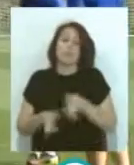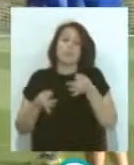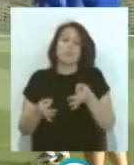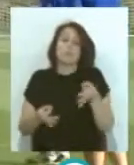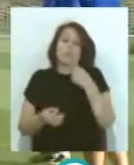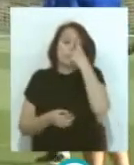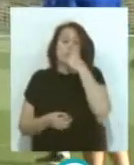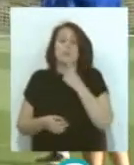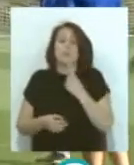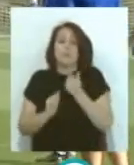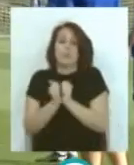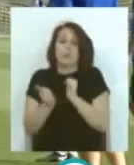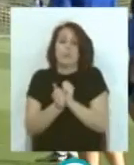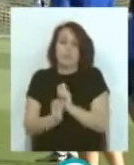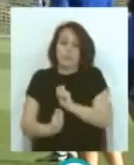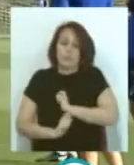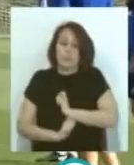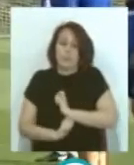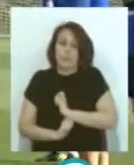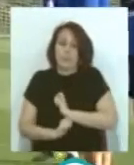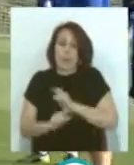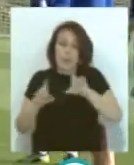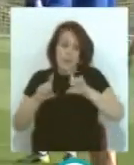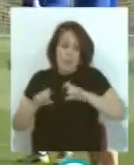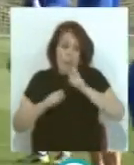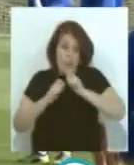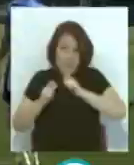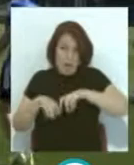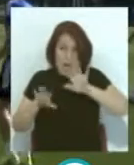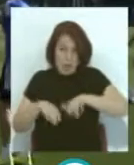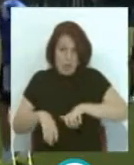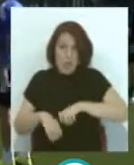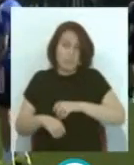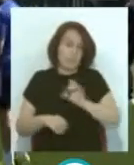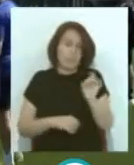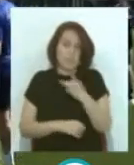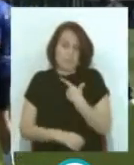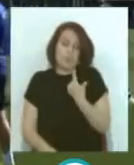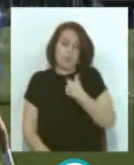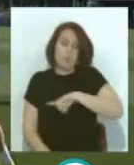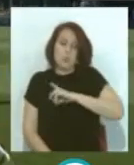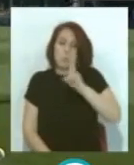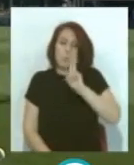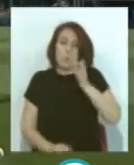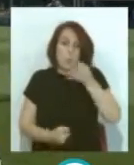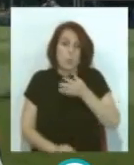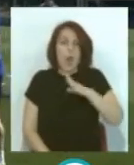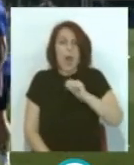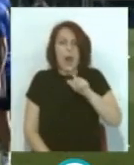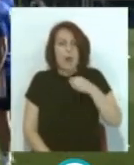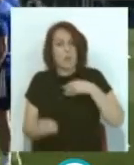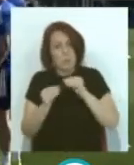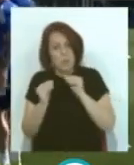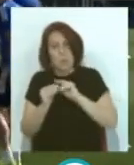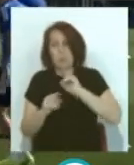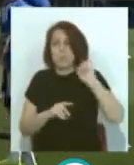las imágenes que nos cede el departamento de prensa del Cádiz Club de Fútbol y con eso estamos viendo justamente lo de Cala, lo de Rubén Sobrino